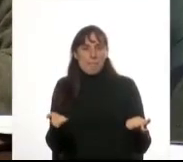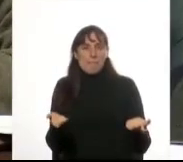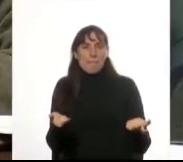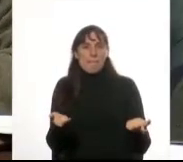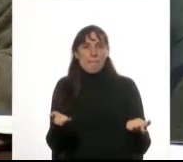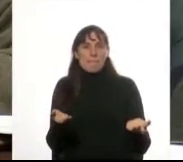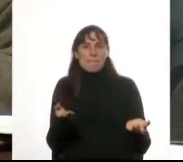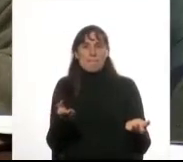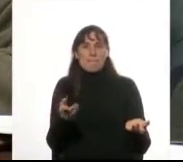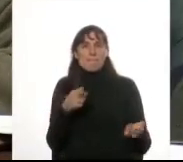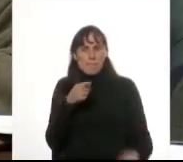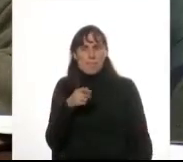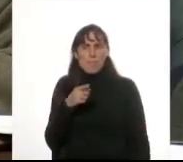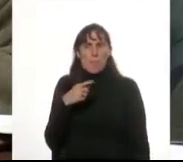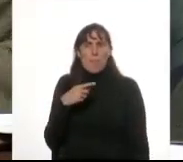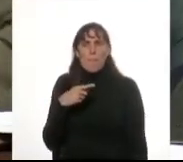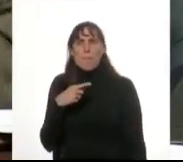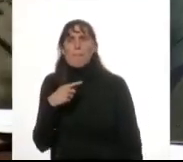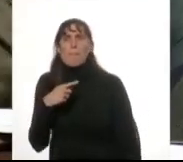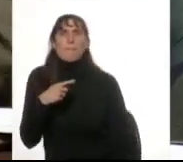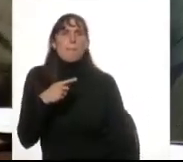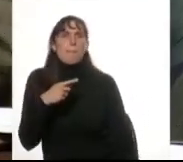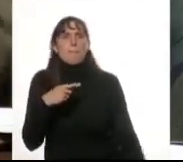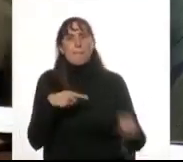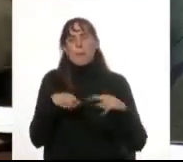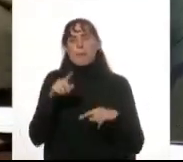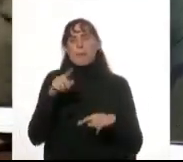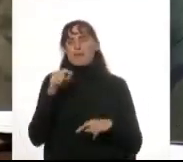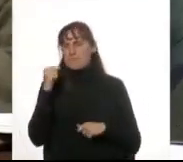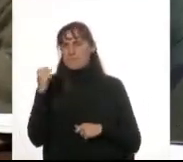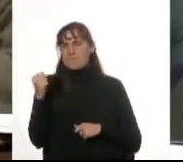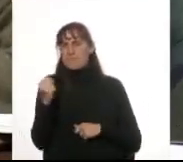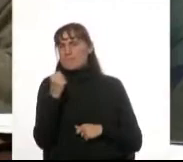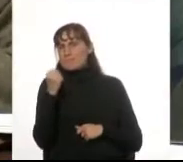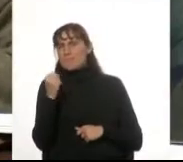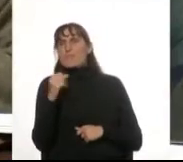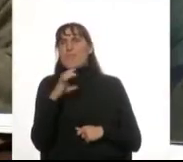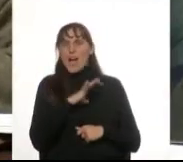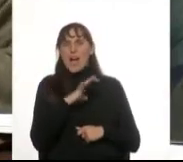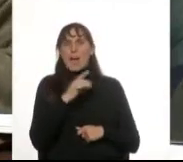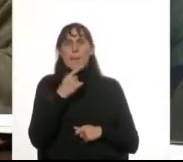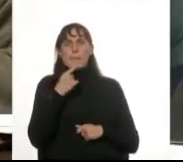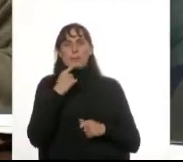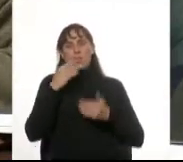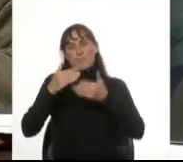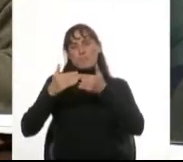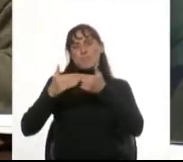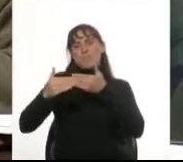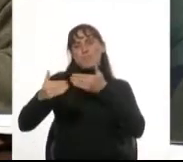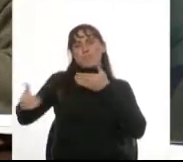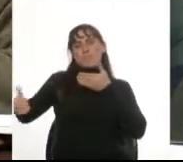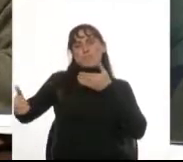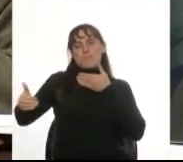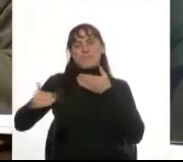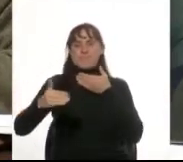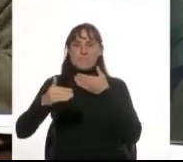Pero que tiene tal importancia que abrió un cisma político en toda la